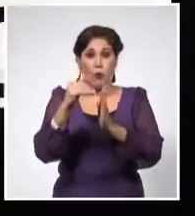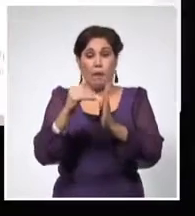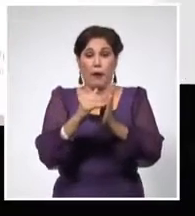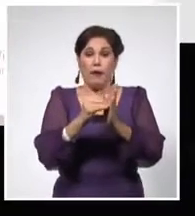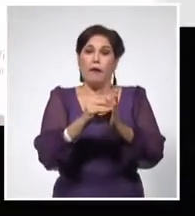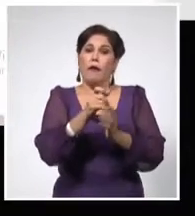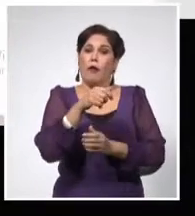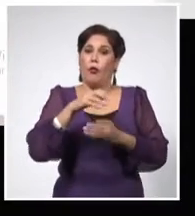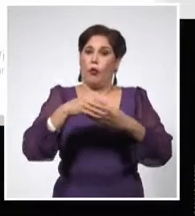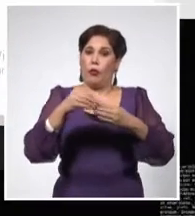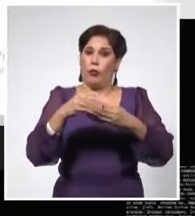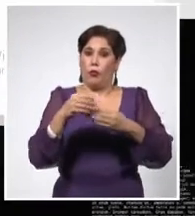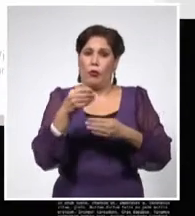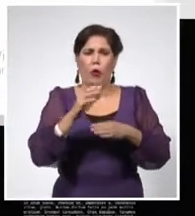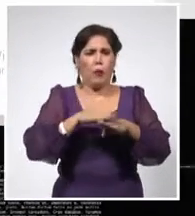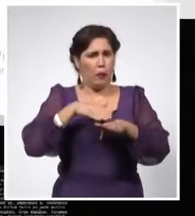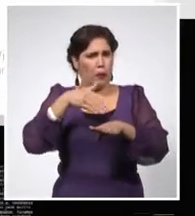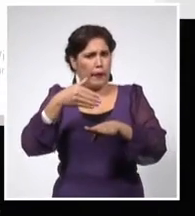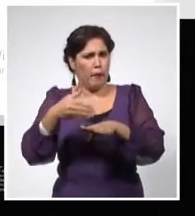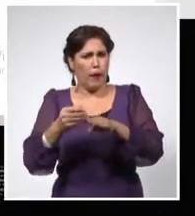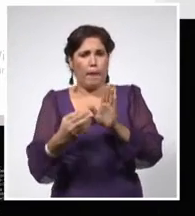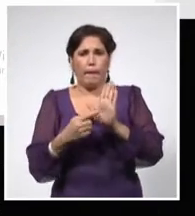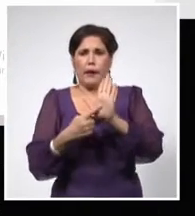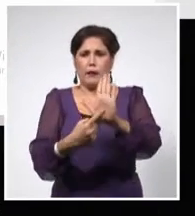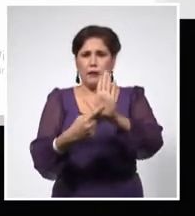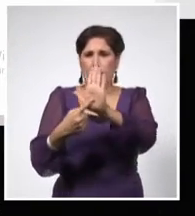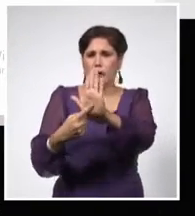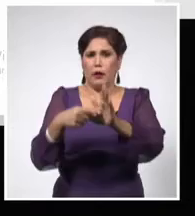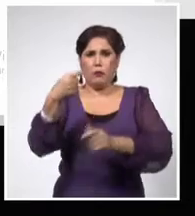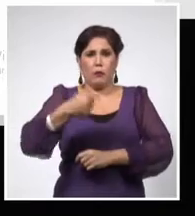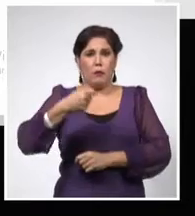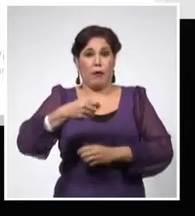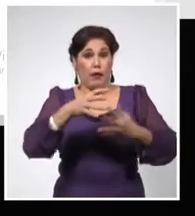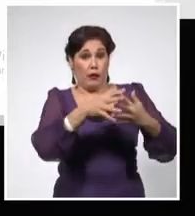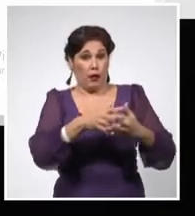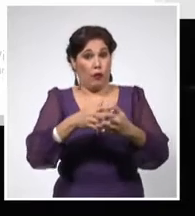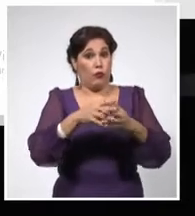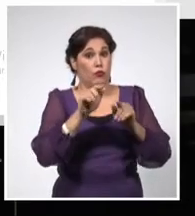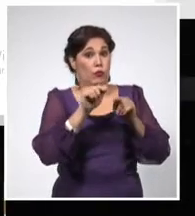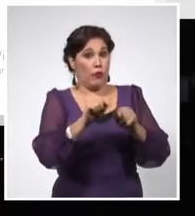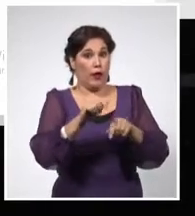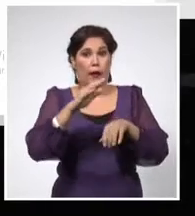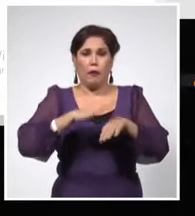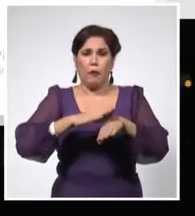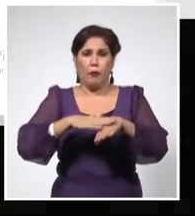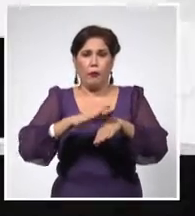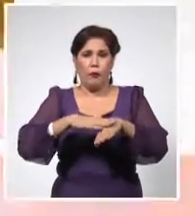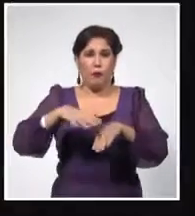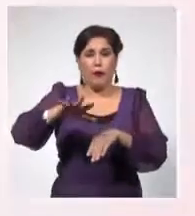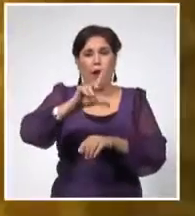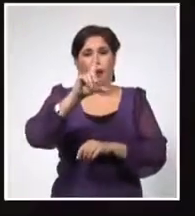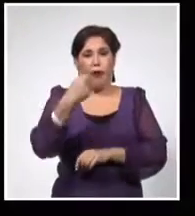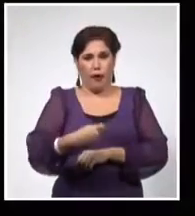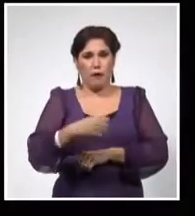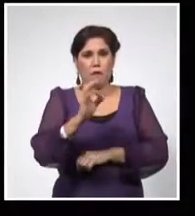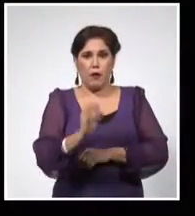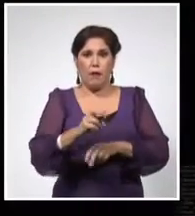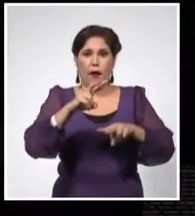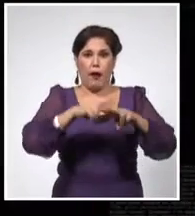Poco tiempo después, comenzaron a presentarse ante las Cortes norteamericanas causas amparadas en esta legislación.